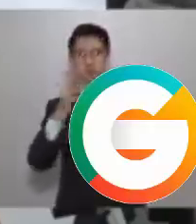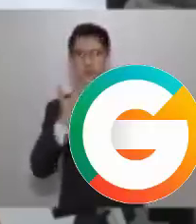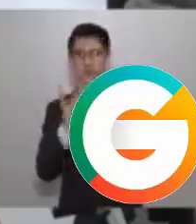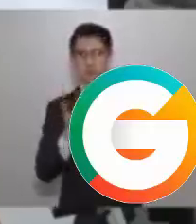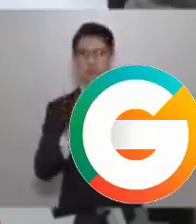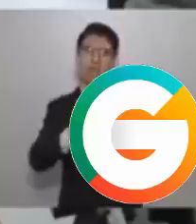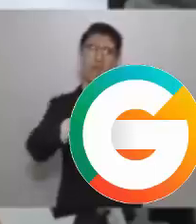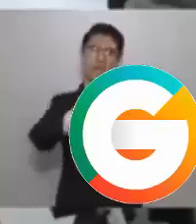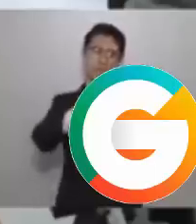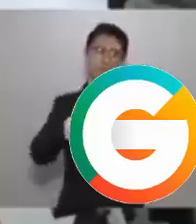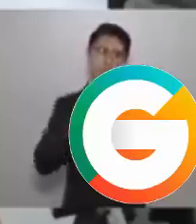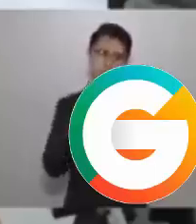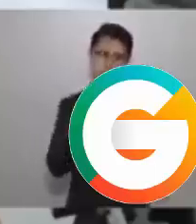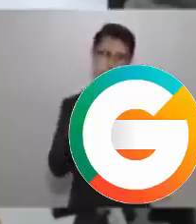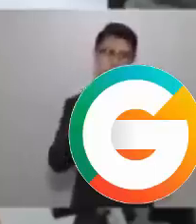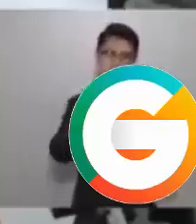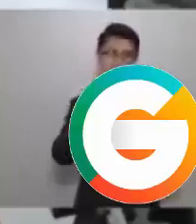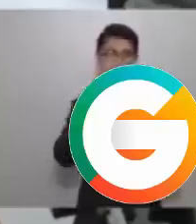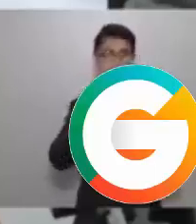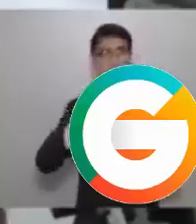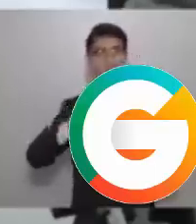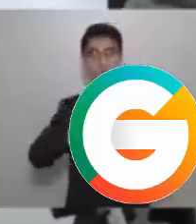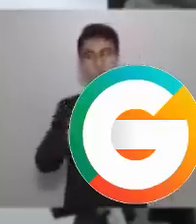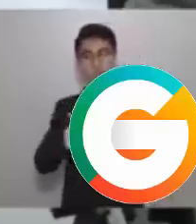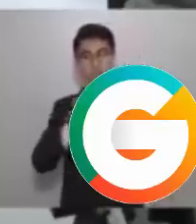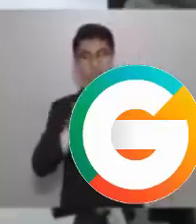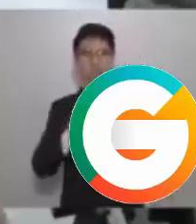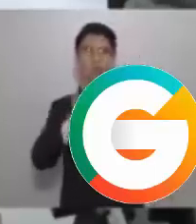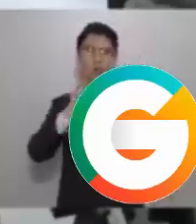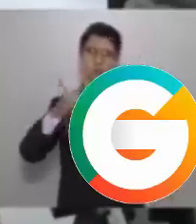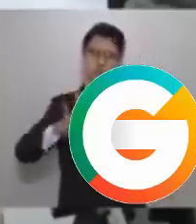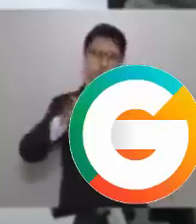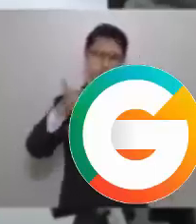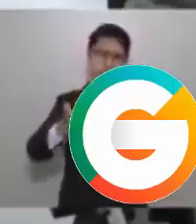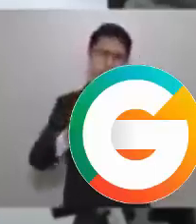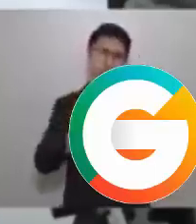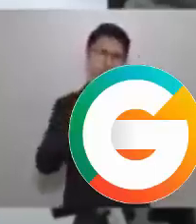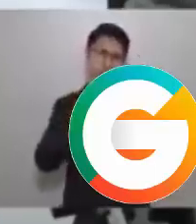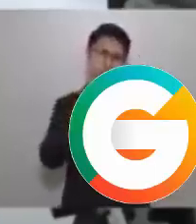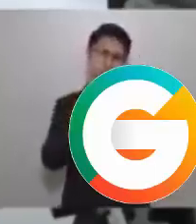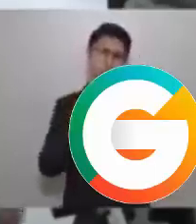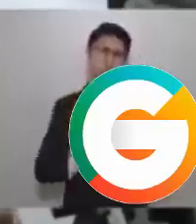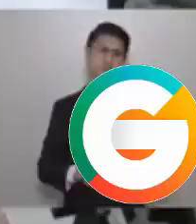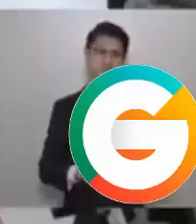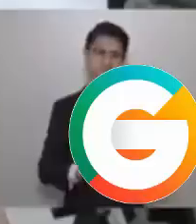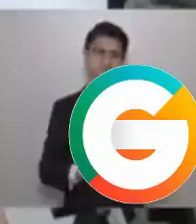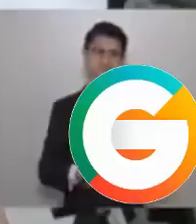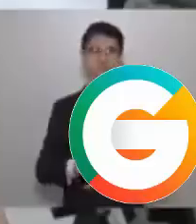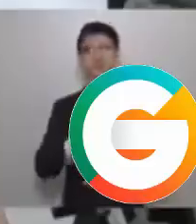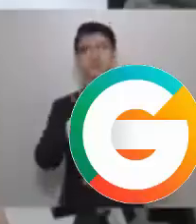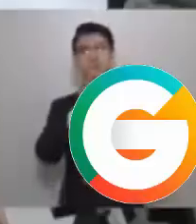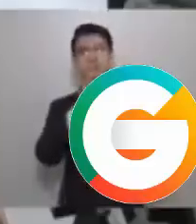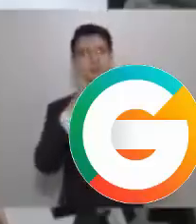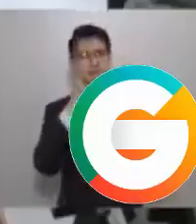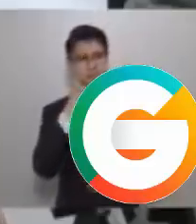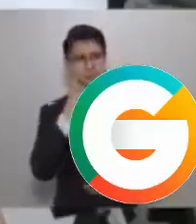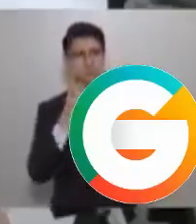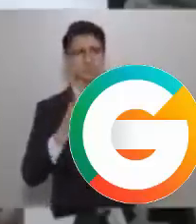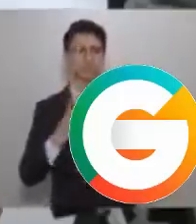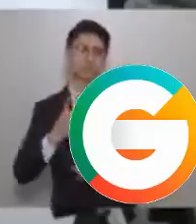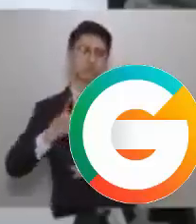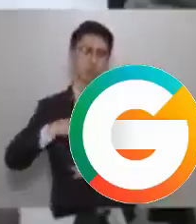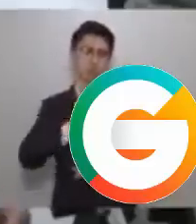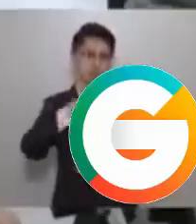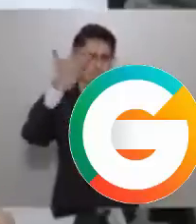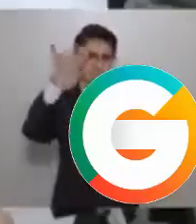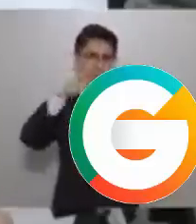cuanto a la generación de este tipo de delitos. Consideramos que este en efecto no ocurrió por un tema de pugna territorial en el poblado de San Vicente